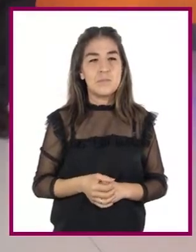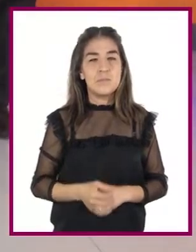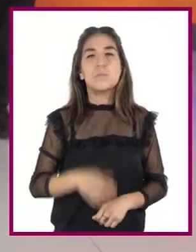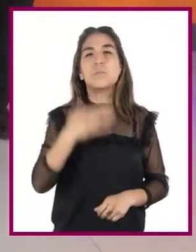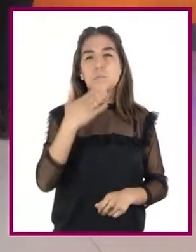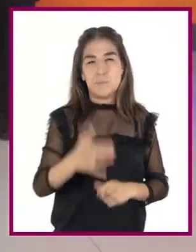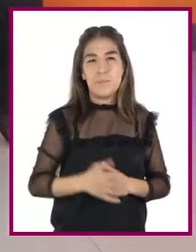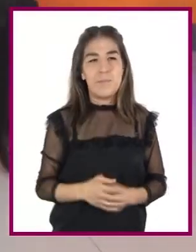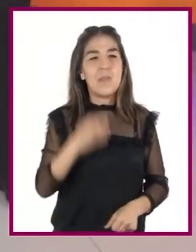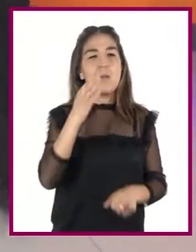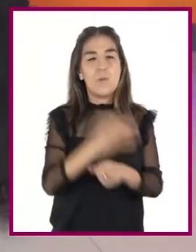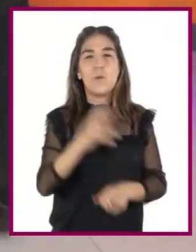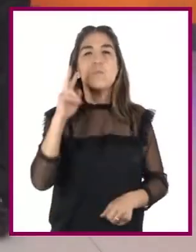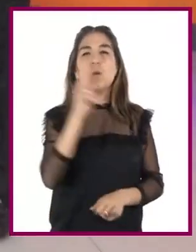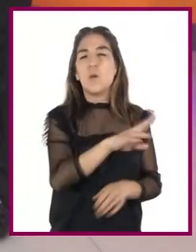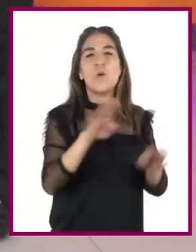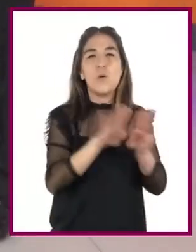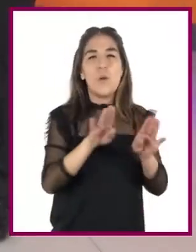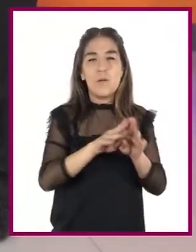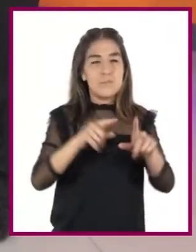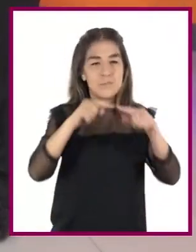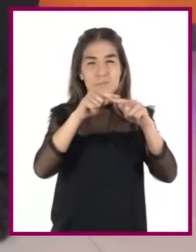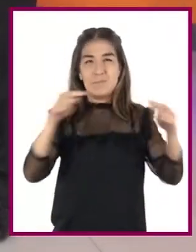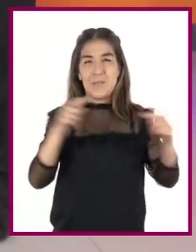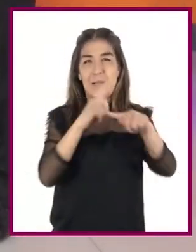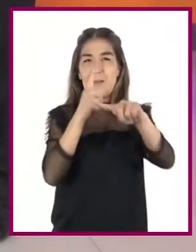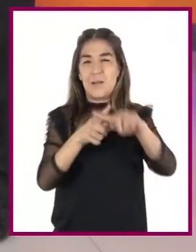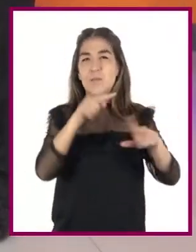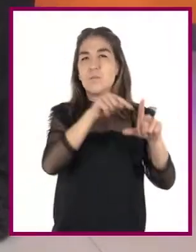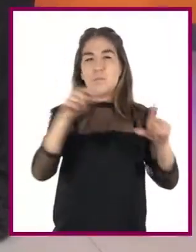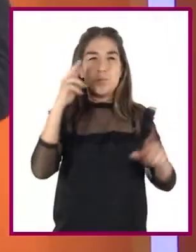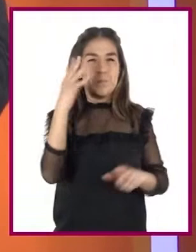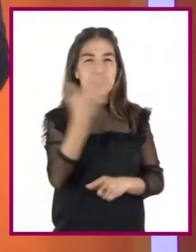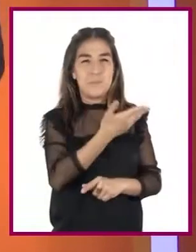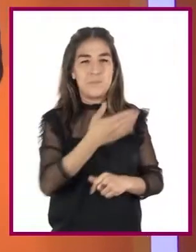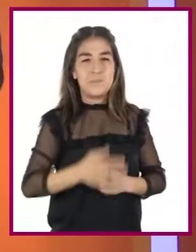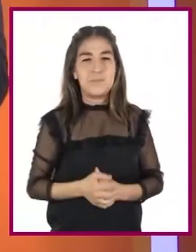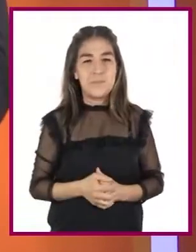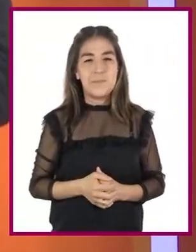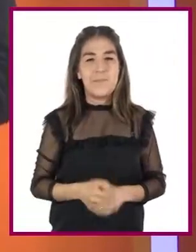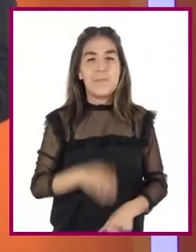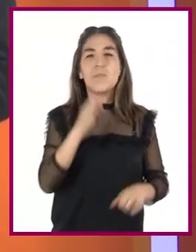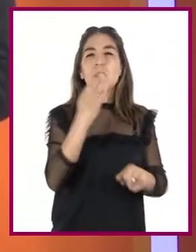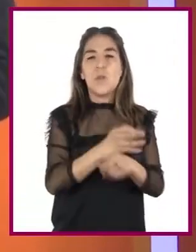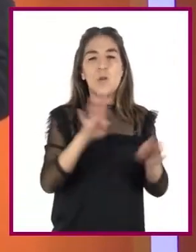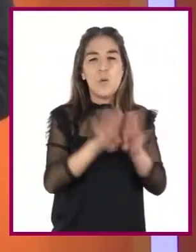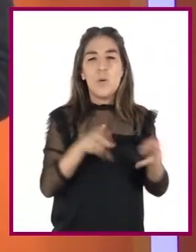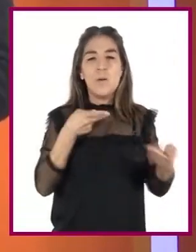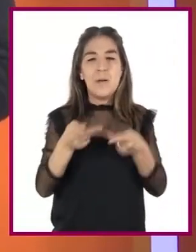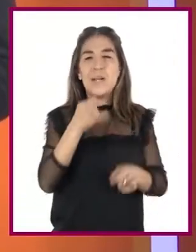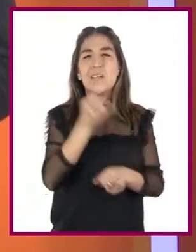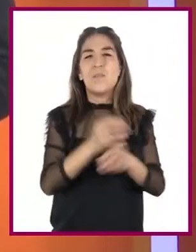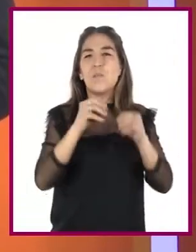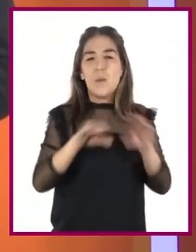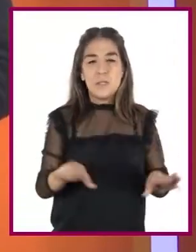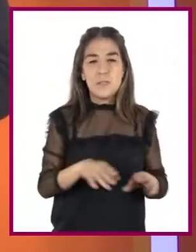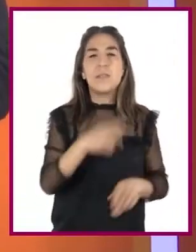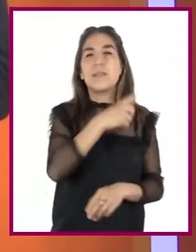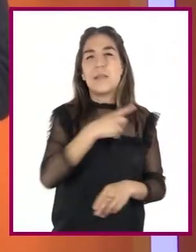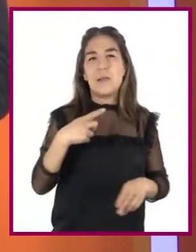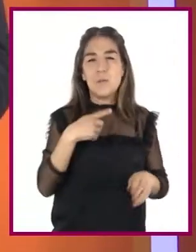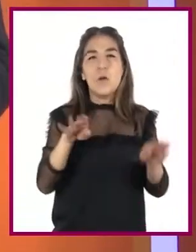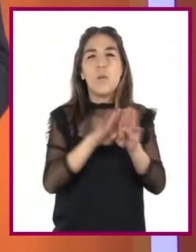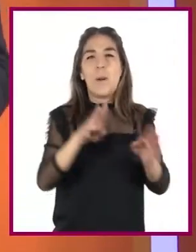Muy bien. Veamos la forma que nosotros proponemos. Adelante. Una manera de organizar la información es ordenar